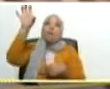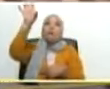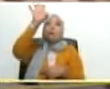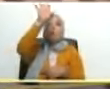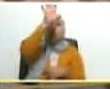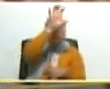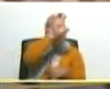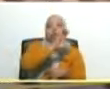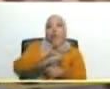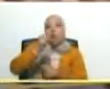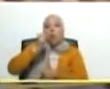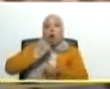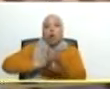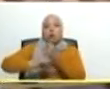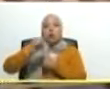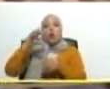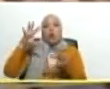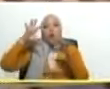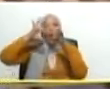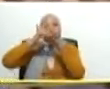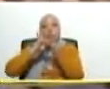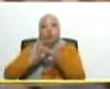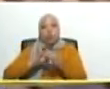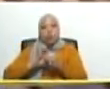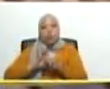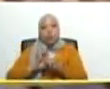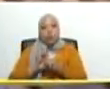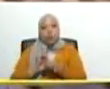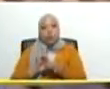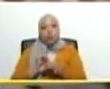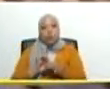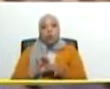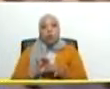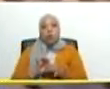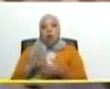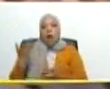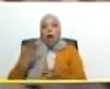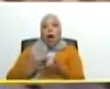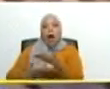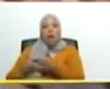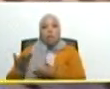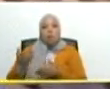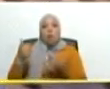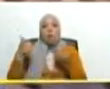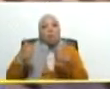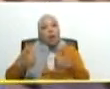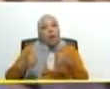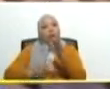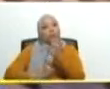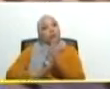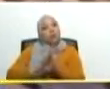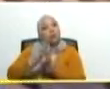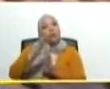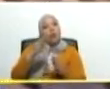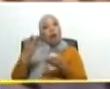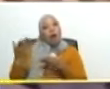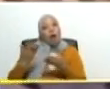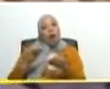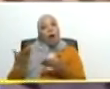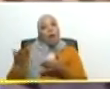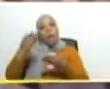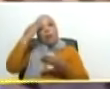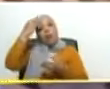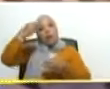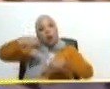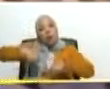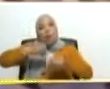Una asociación se llama eso. Un negocio de asociación, ganar, ganar, ¿verdad? Hemos llegado a ese acuerdo,